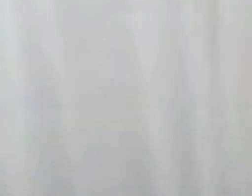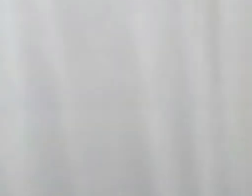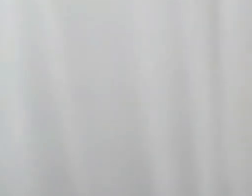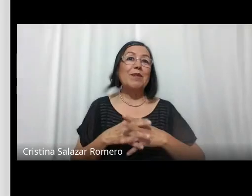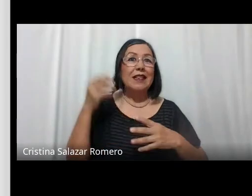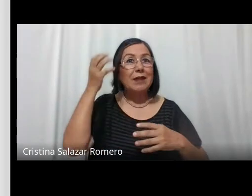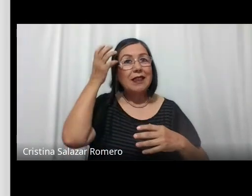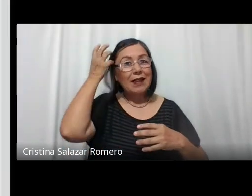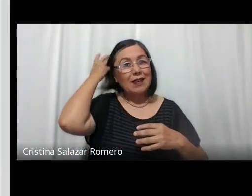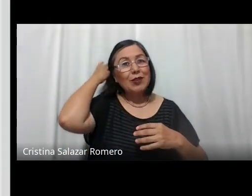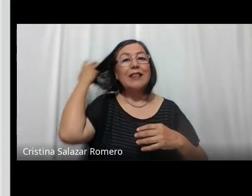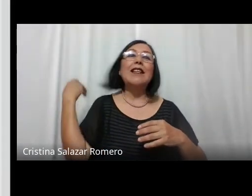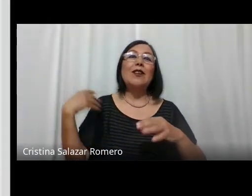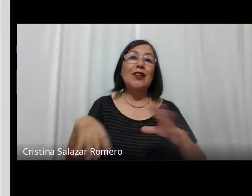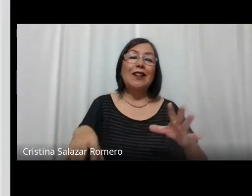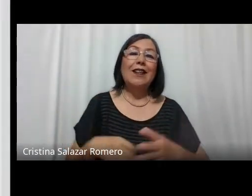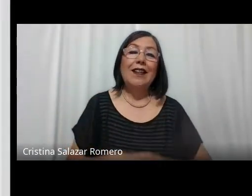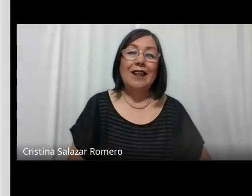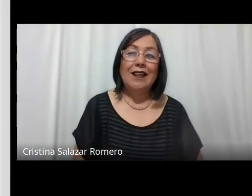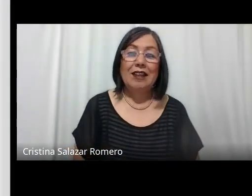Entonces creo que prácticamente partimos de cero.